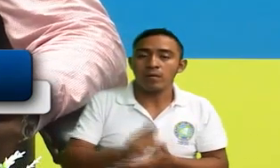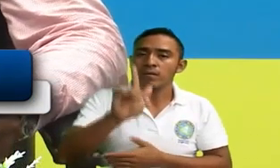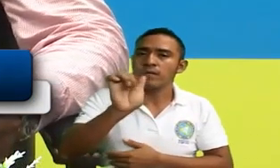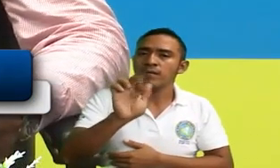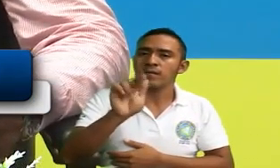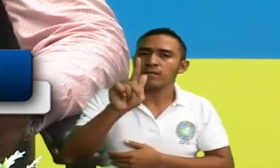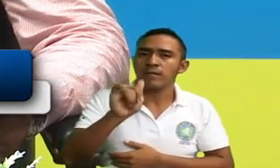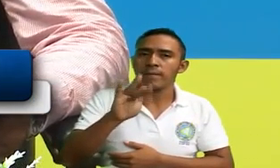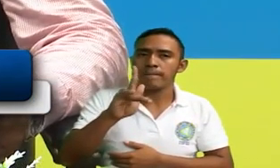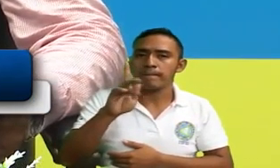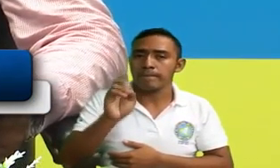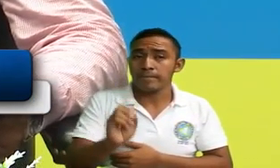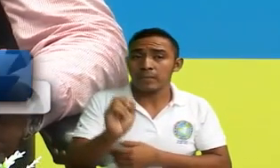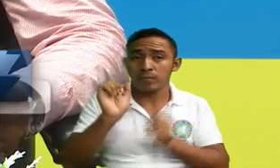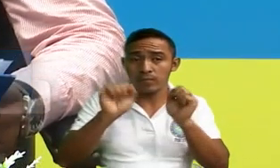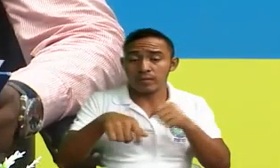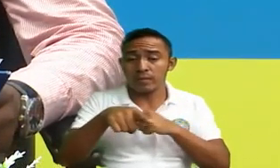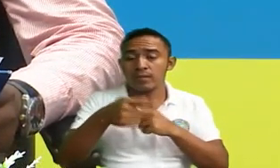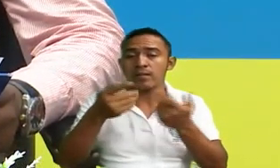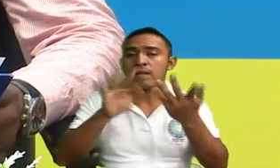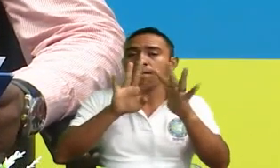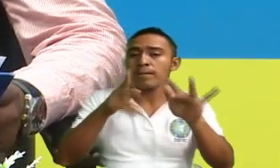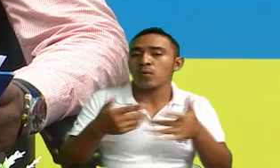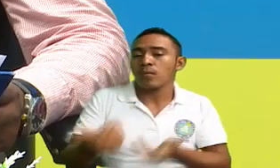tratamiento para este síndrome